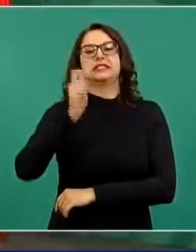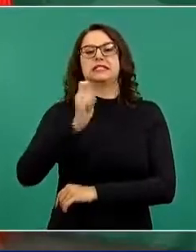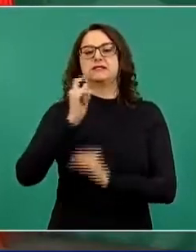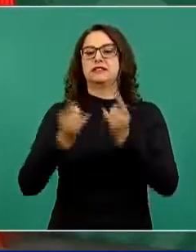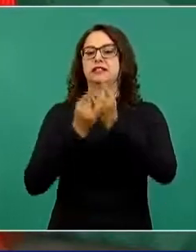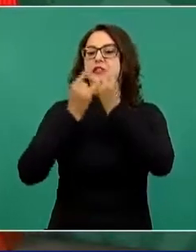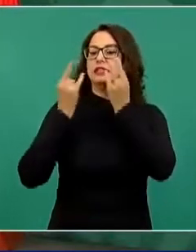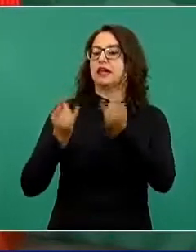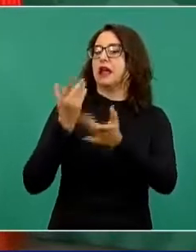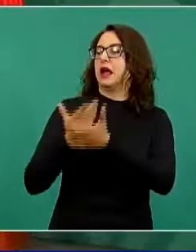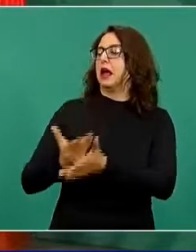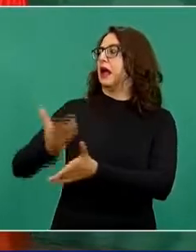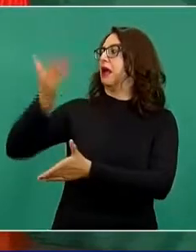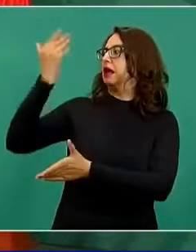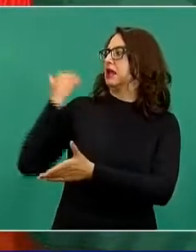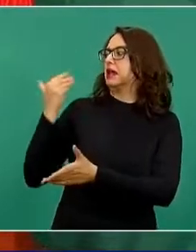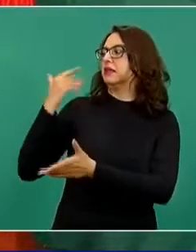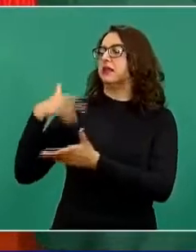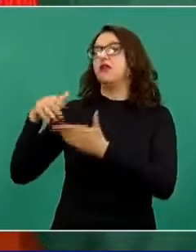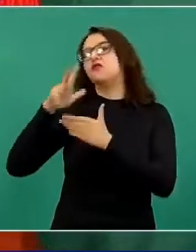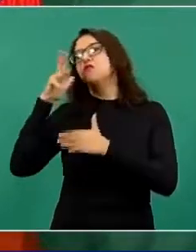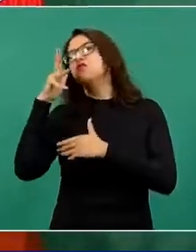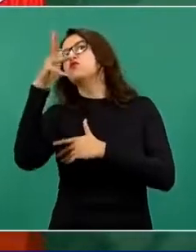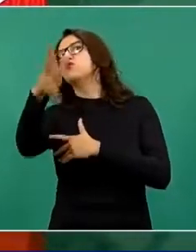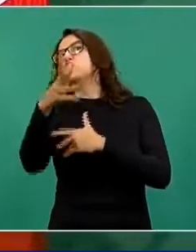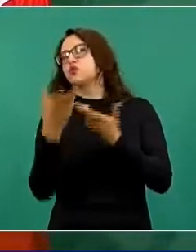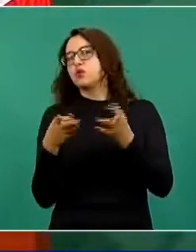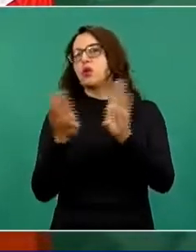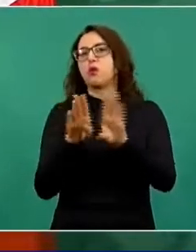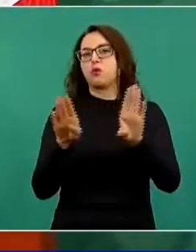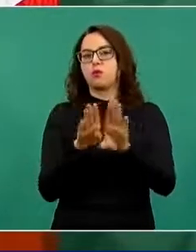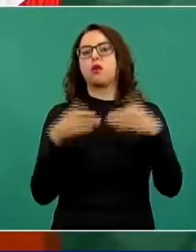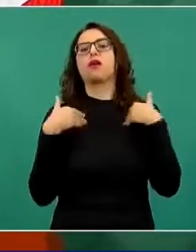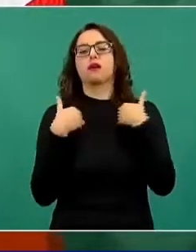venimos, para saber hacia dónde vamos.